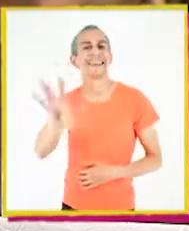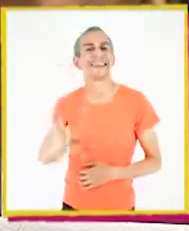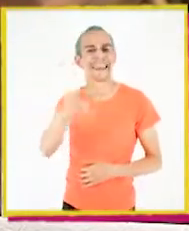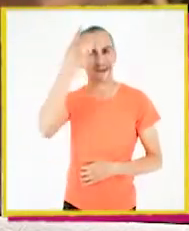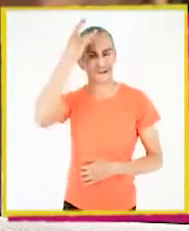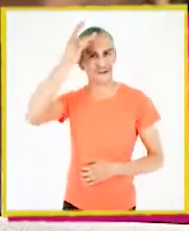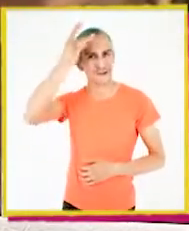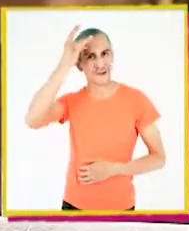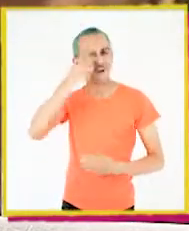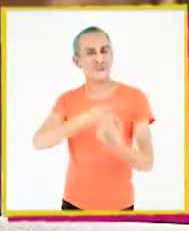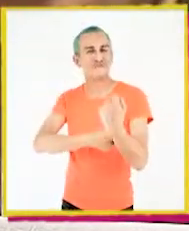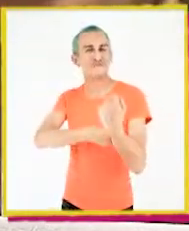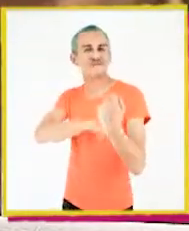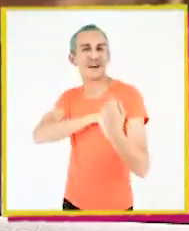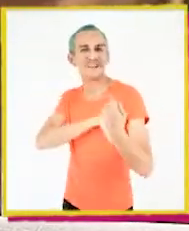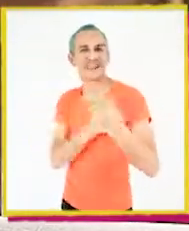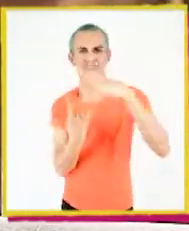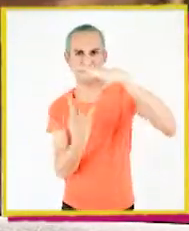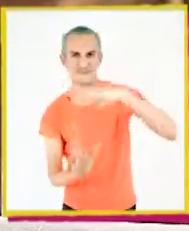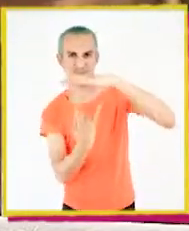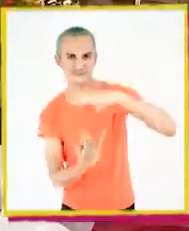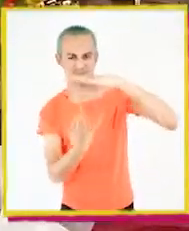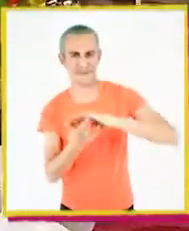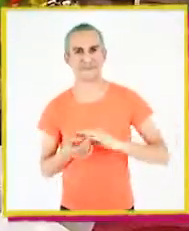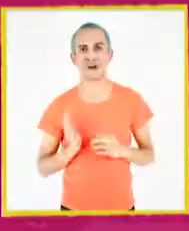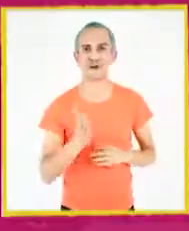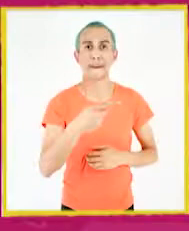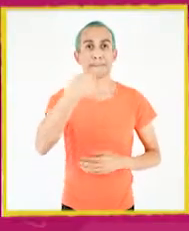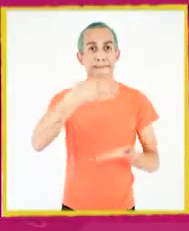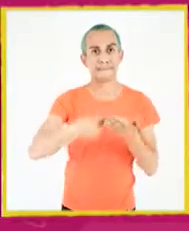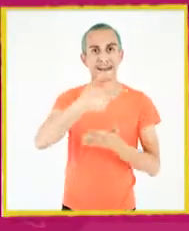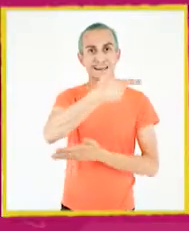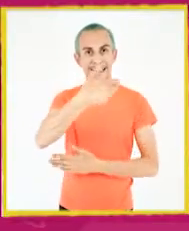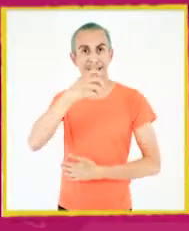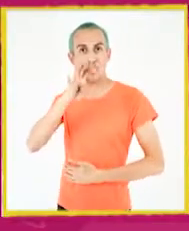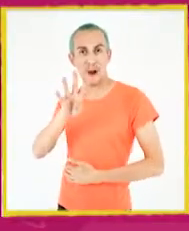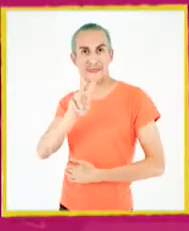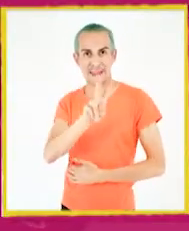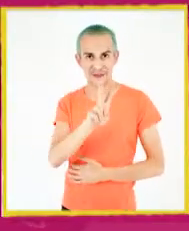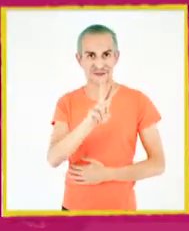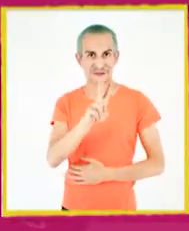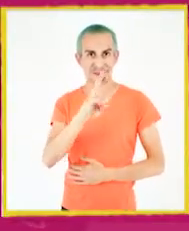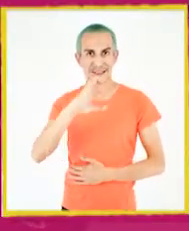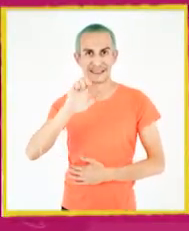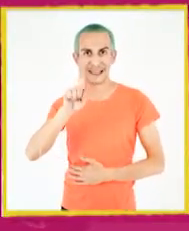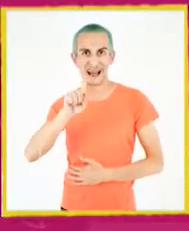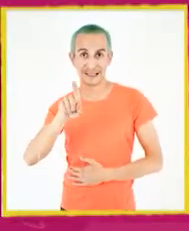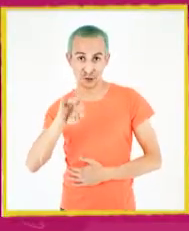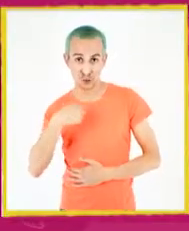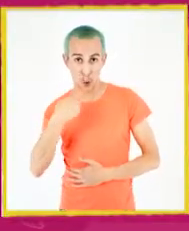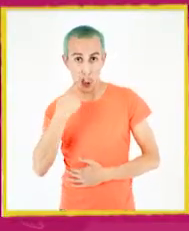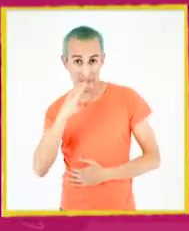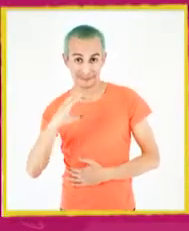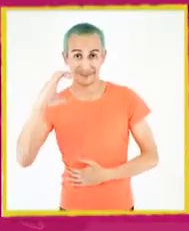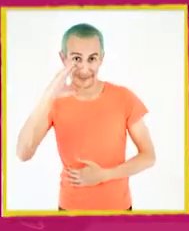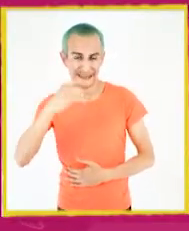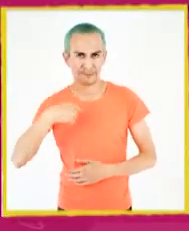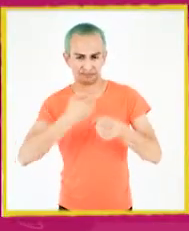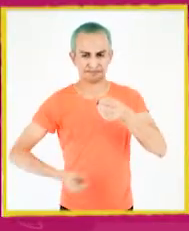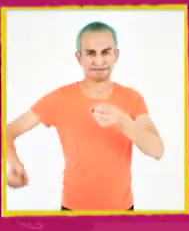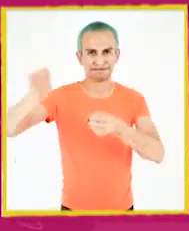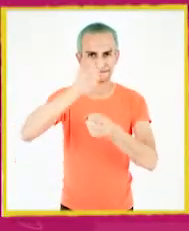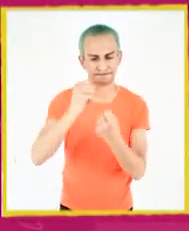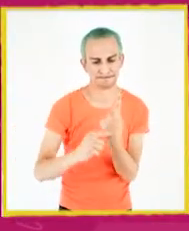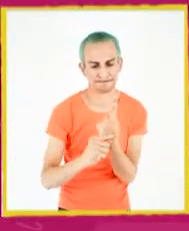¿quién descubrió la fuerza de gravedad? Sigamos. En 1742, Celsius propuso